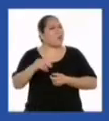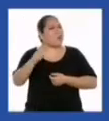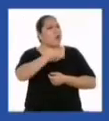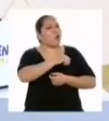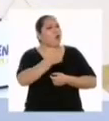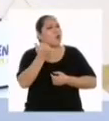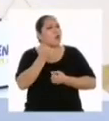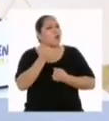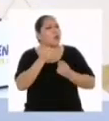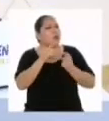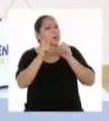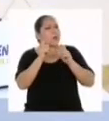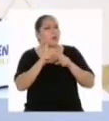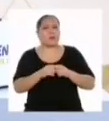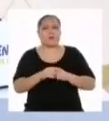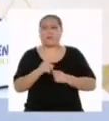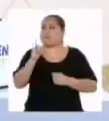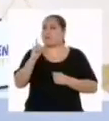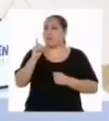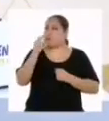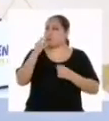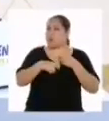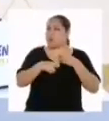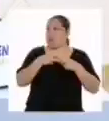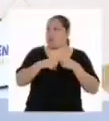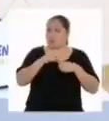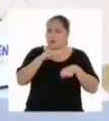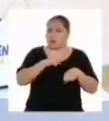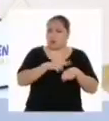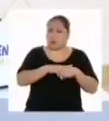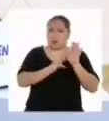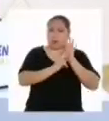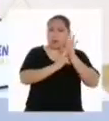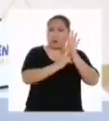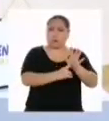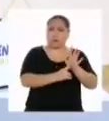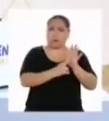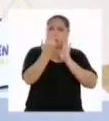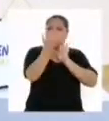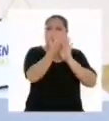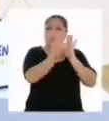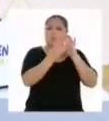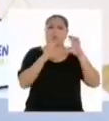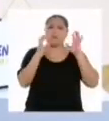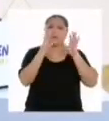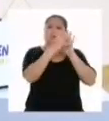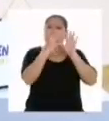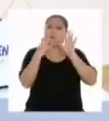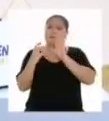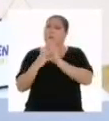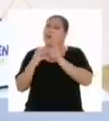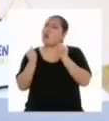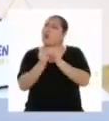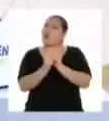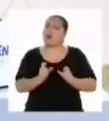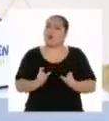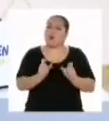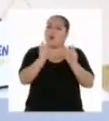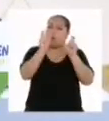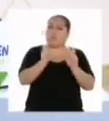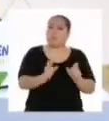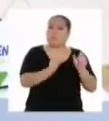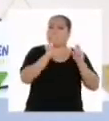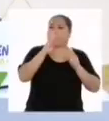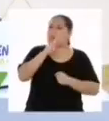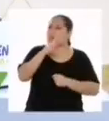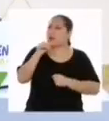otras variables? No hemos tenido dificultades, las hemos representado con el gráfico circular y con barras, ya que en ambos